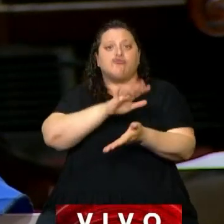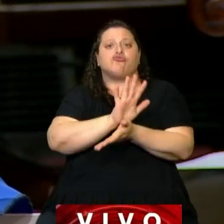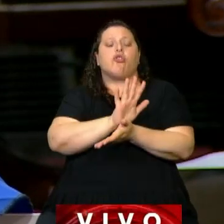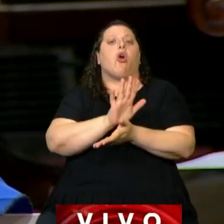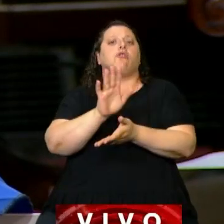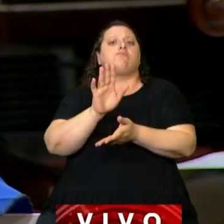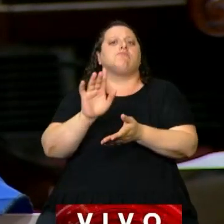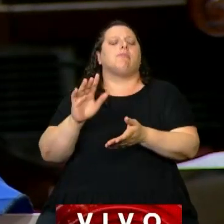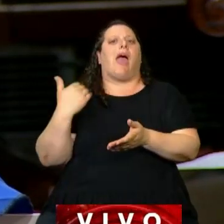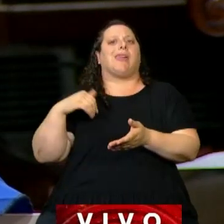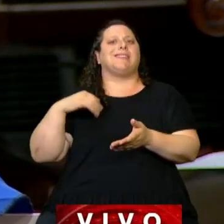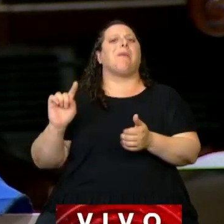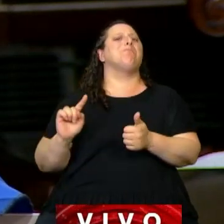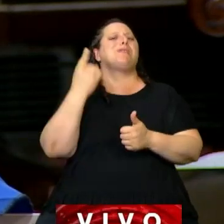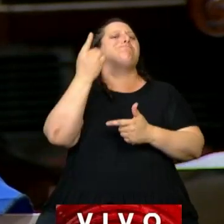hace más